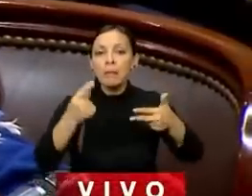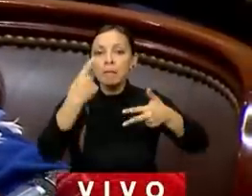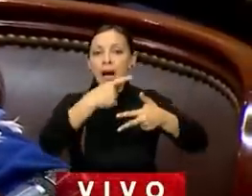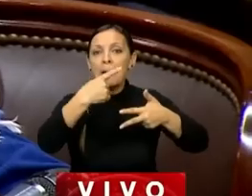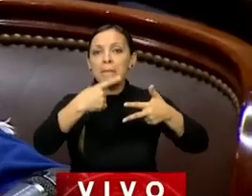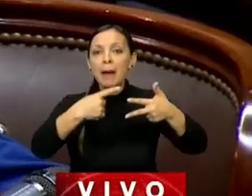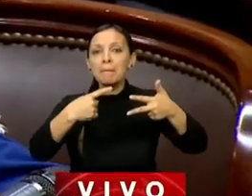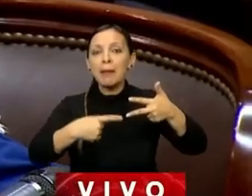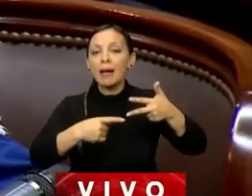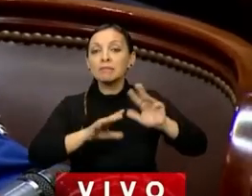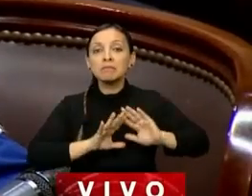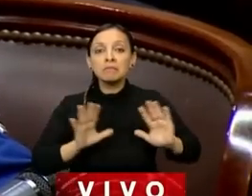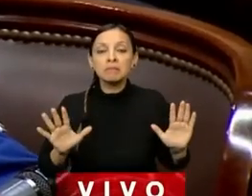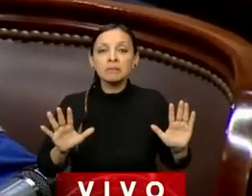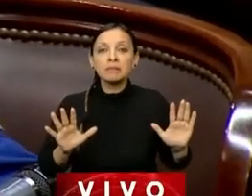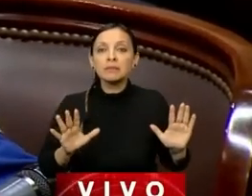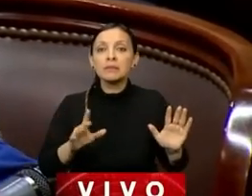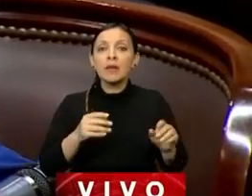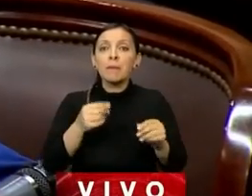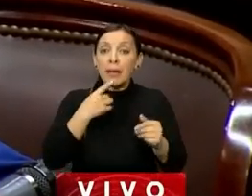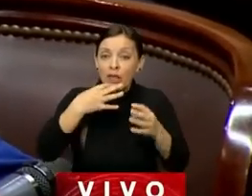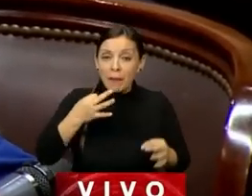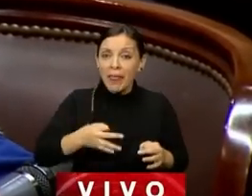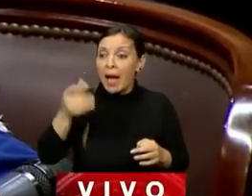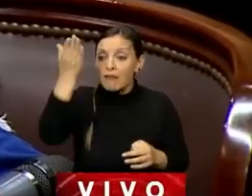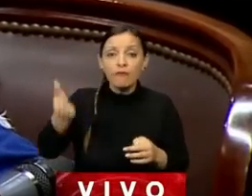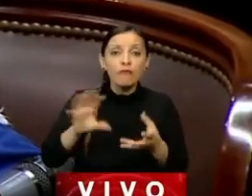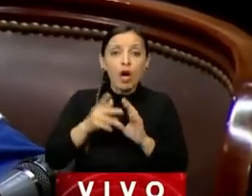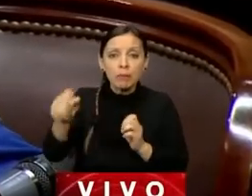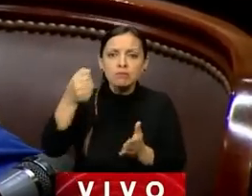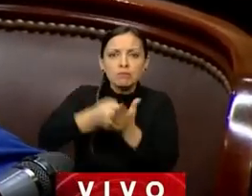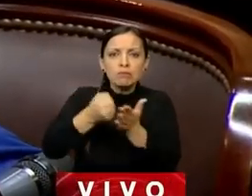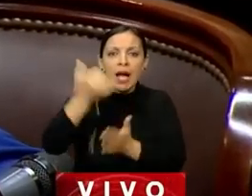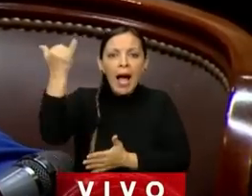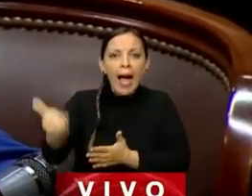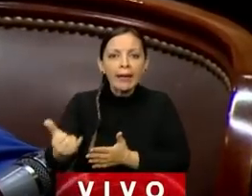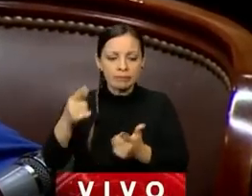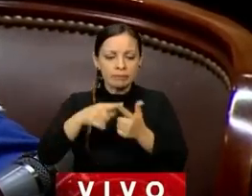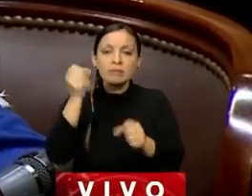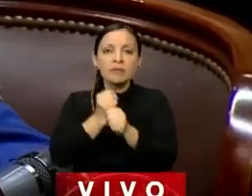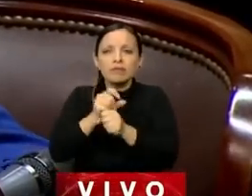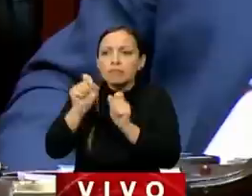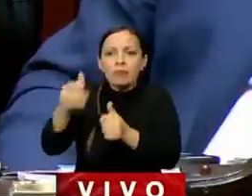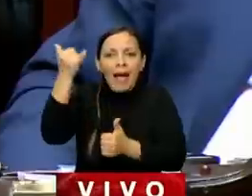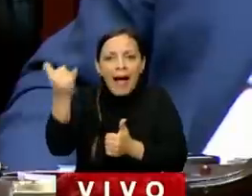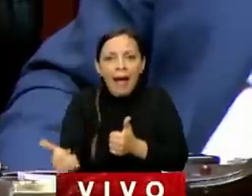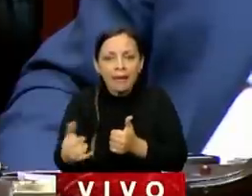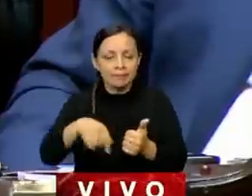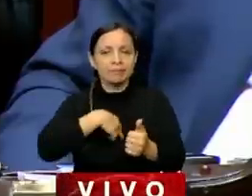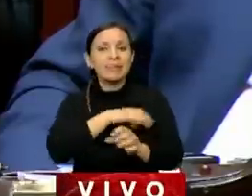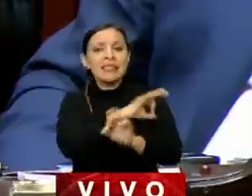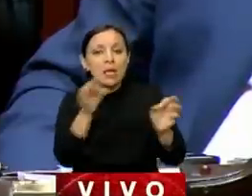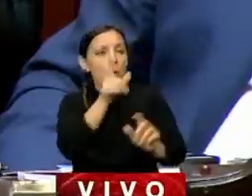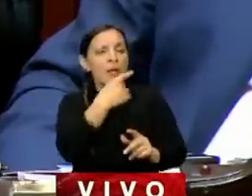Y punto. Nadie le puede negar ni la militancia, nadie le puede negar el trabajo, nadie le